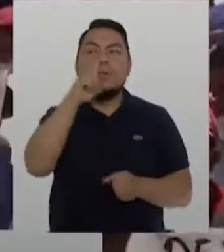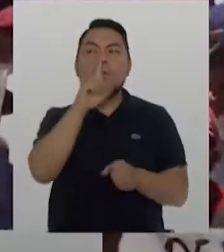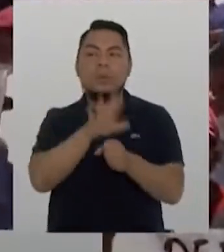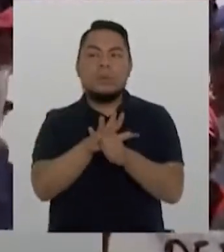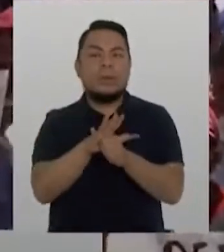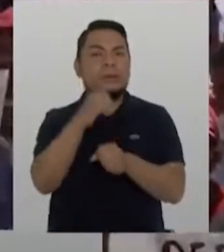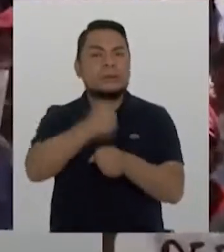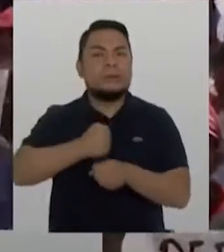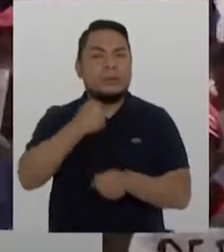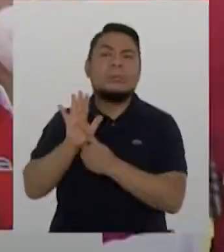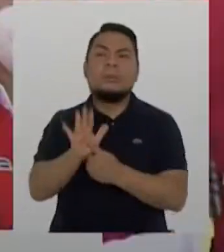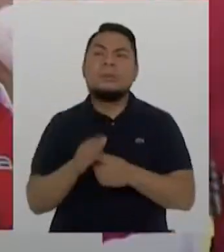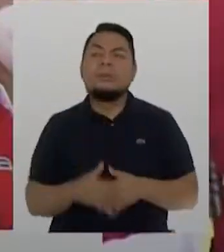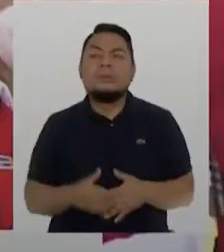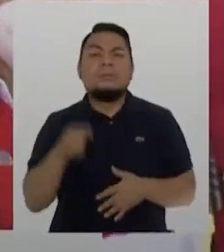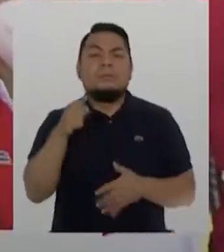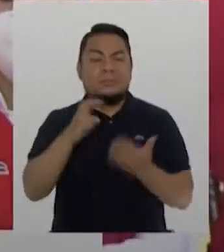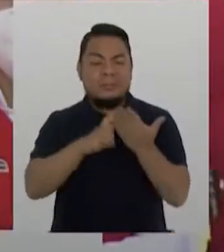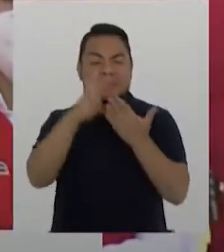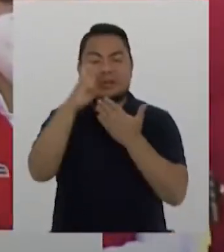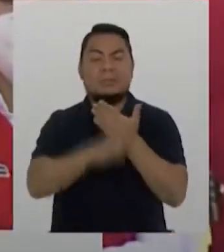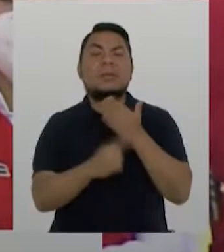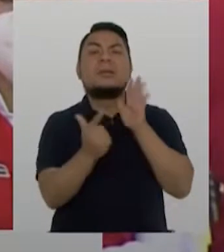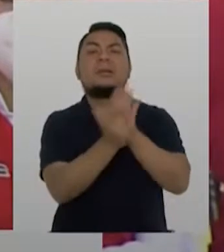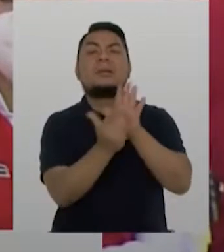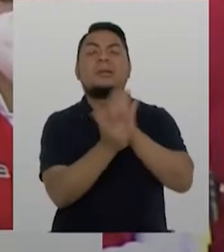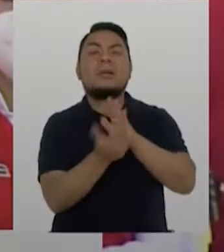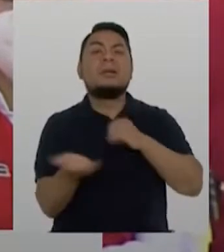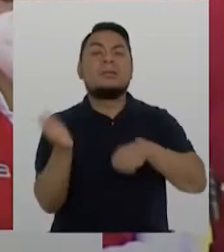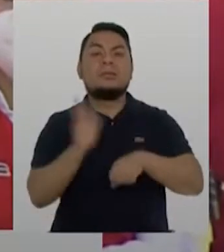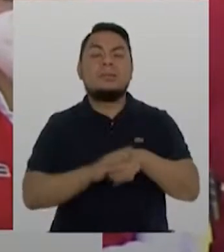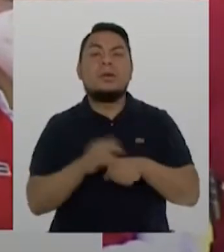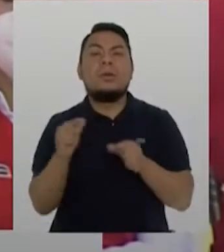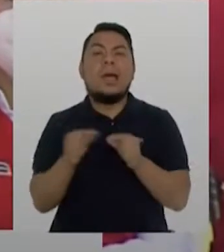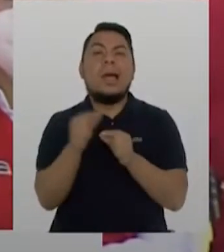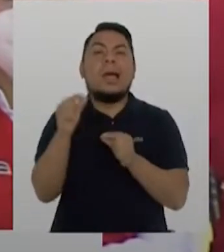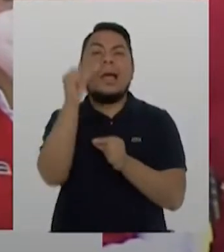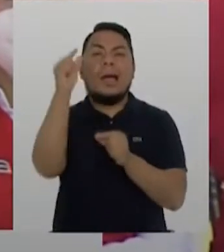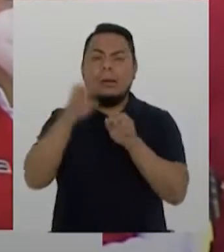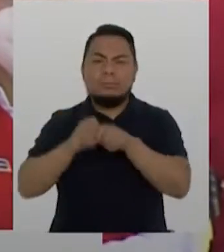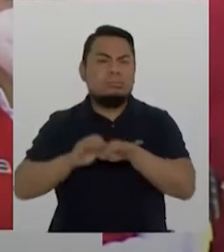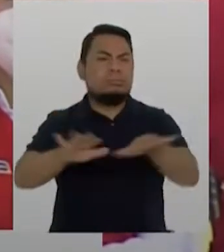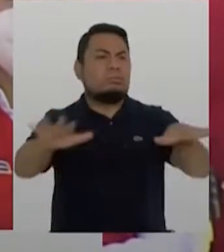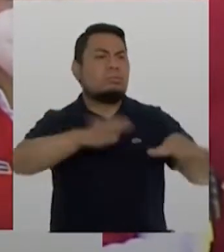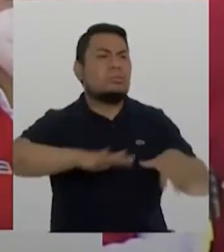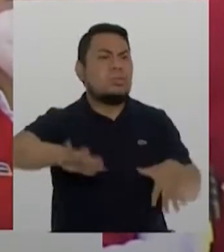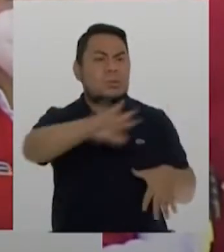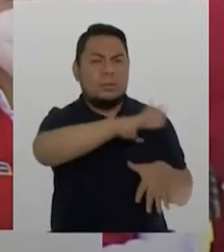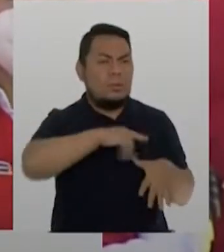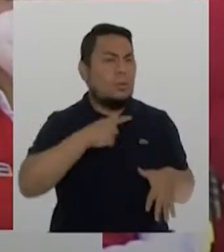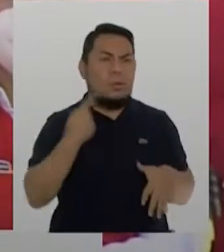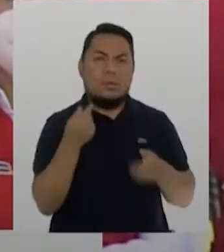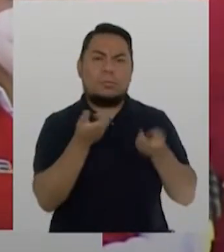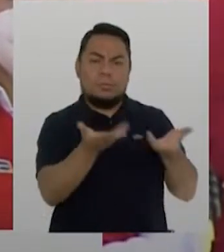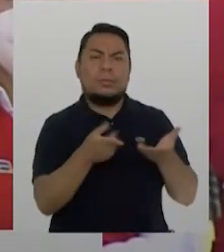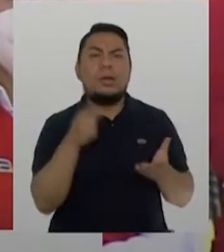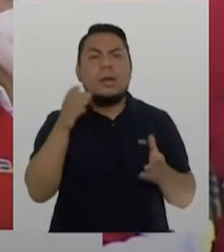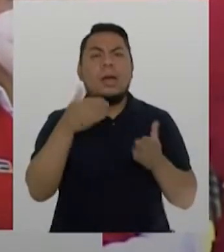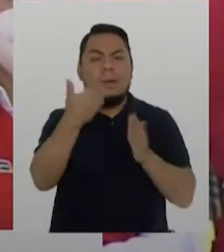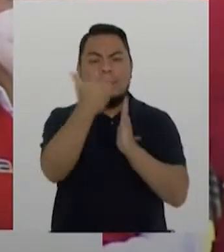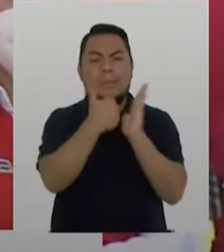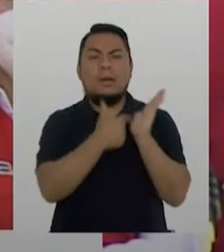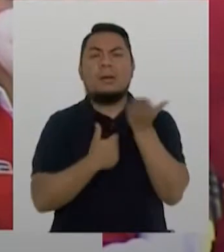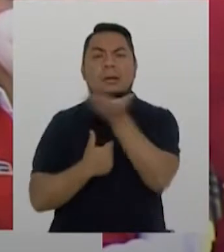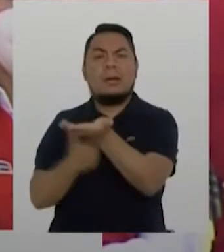presentado el proyecto de ley sobre masificación del gas al congreso de la república y desde